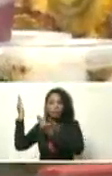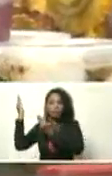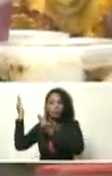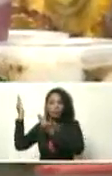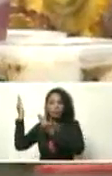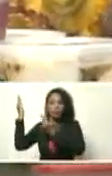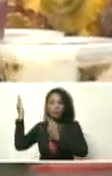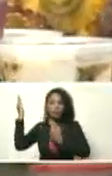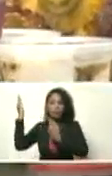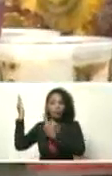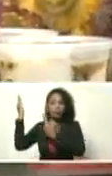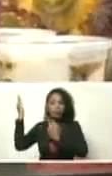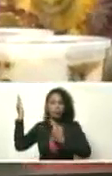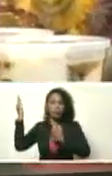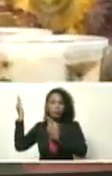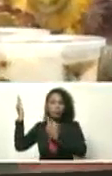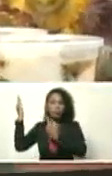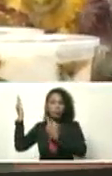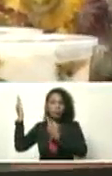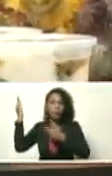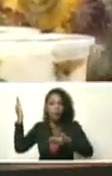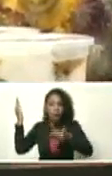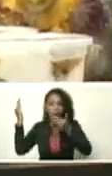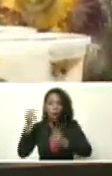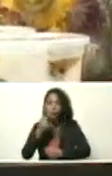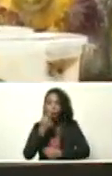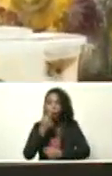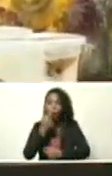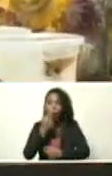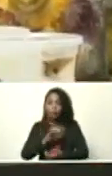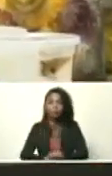vamos a mostrar y a probar.